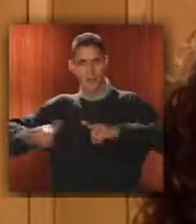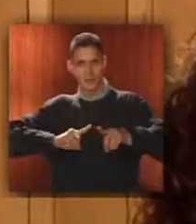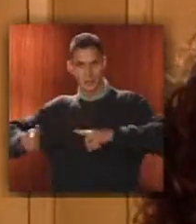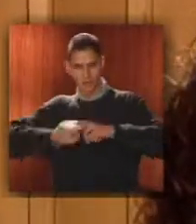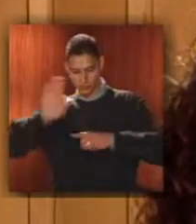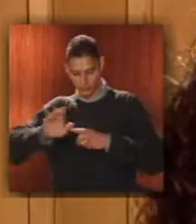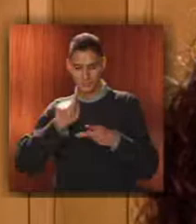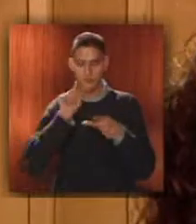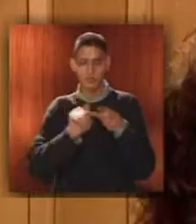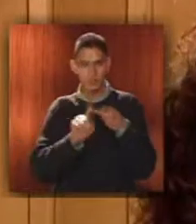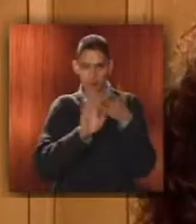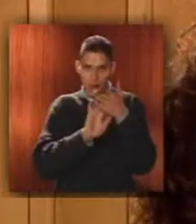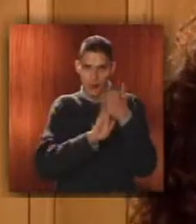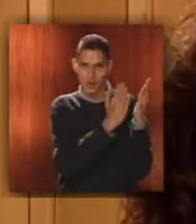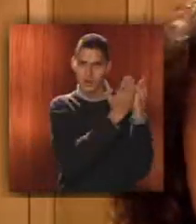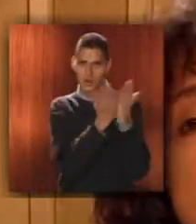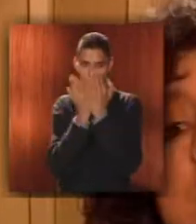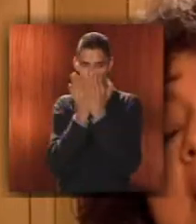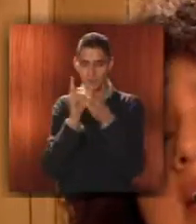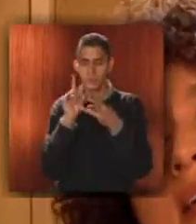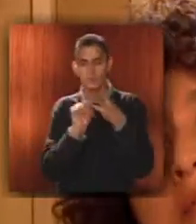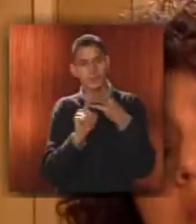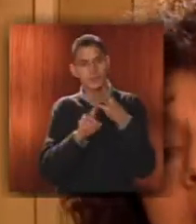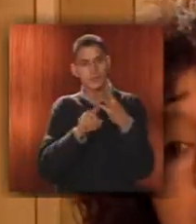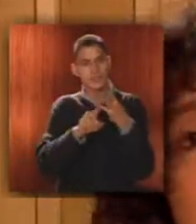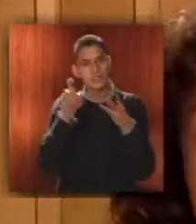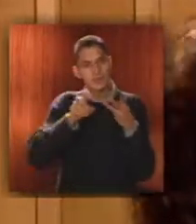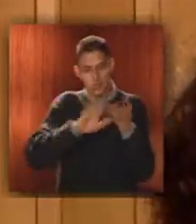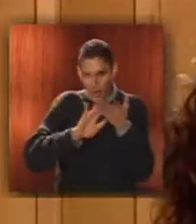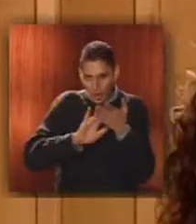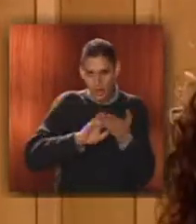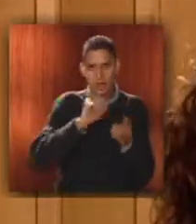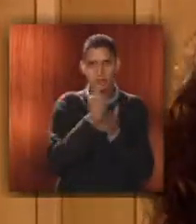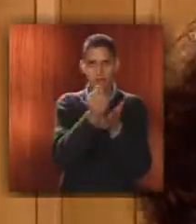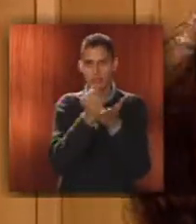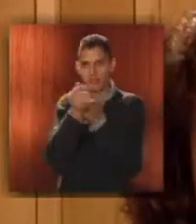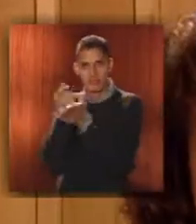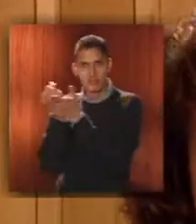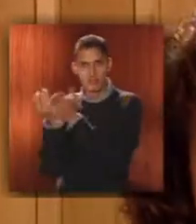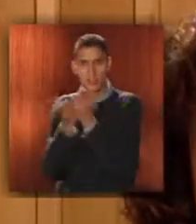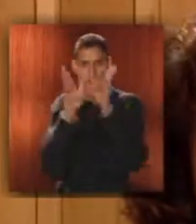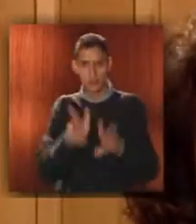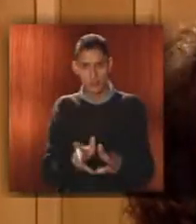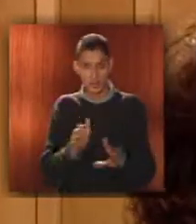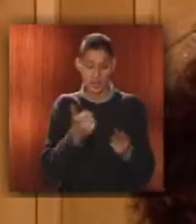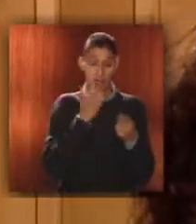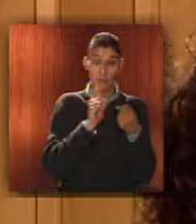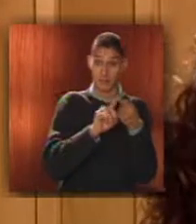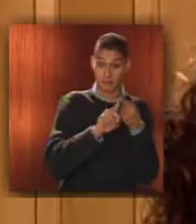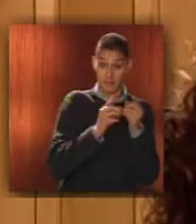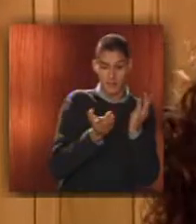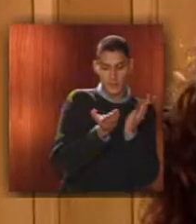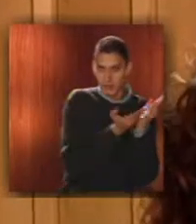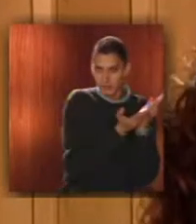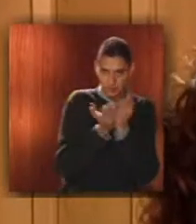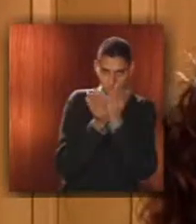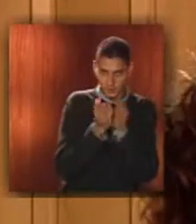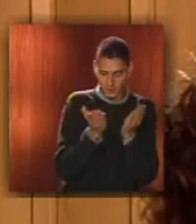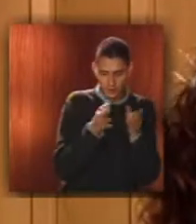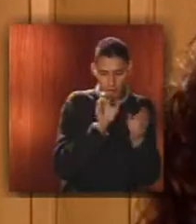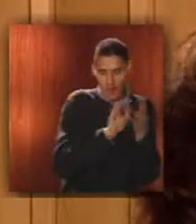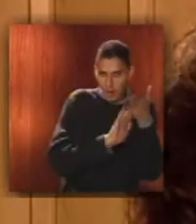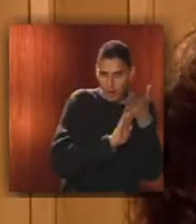en los aspectos administrativos, en los aspectos académicos y en los aspectos relacionados con bienestar. En los aspectos